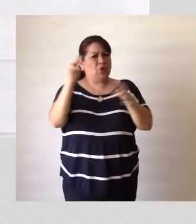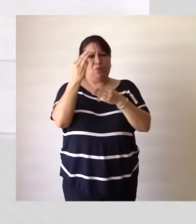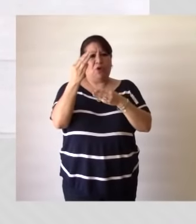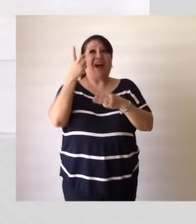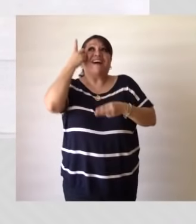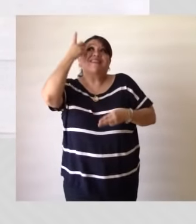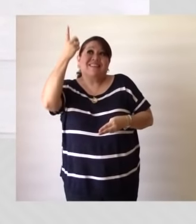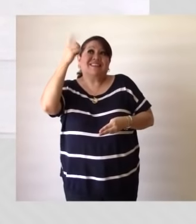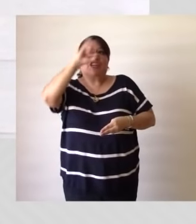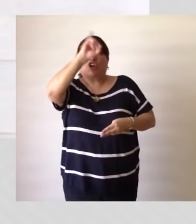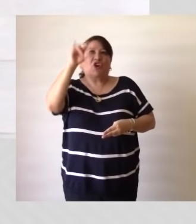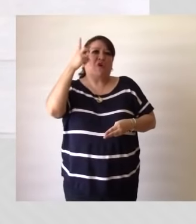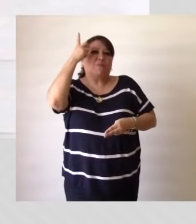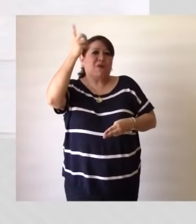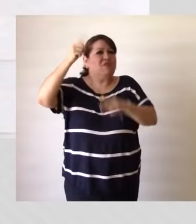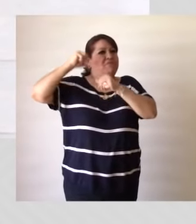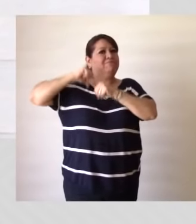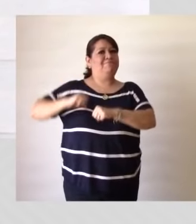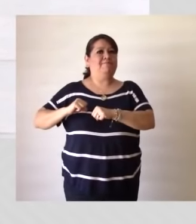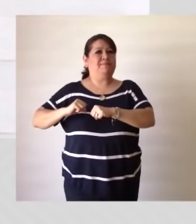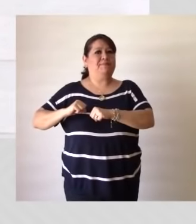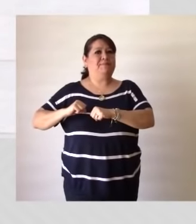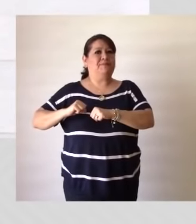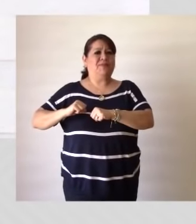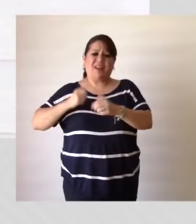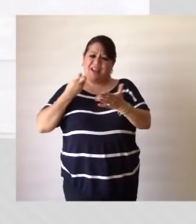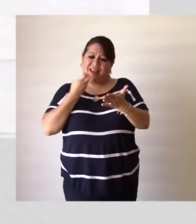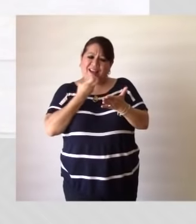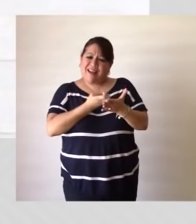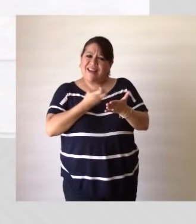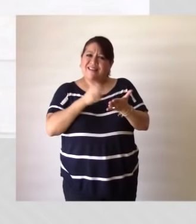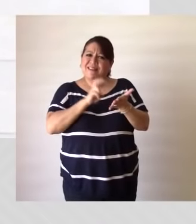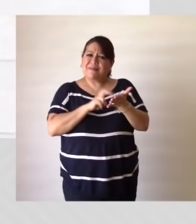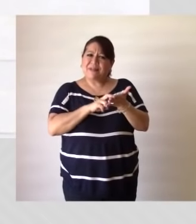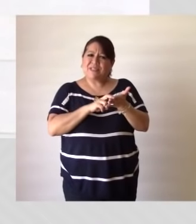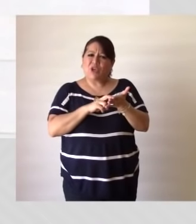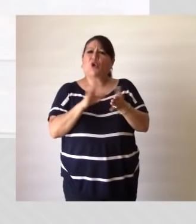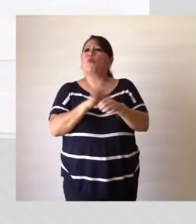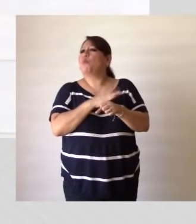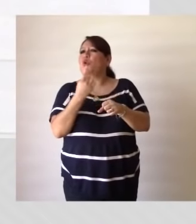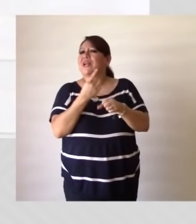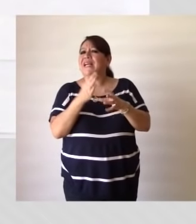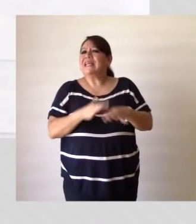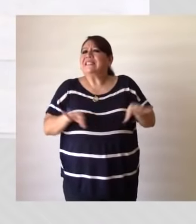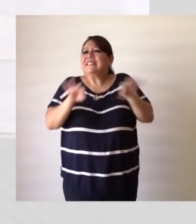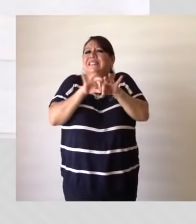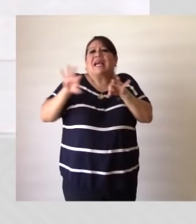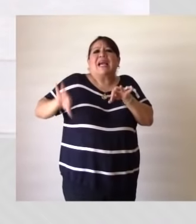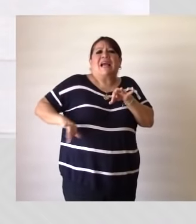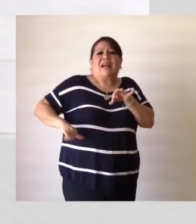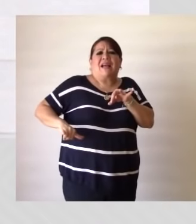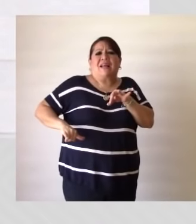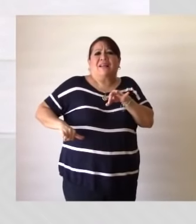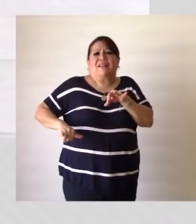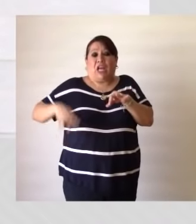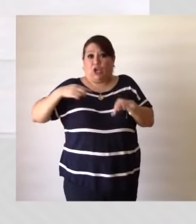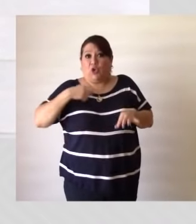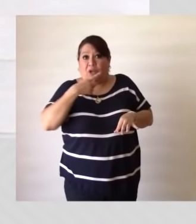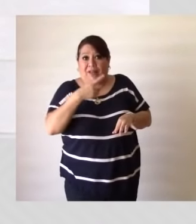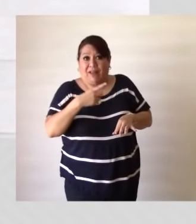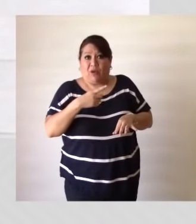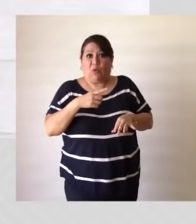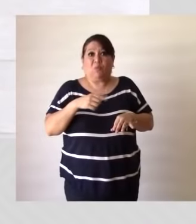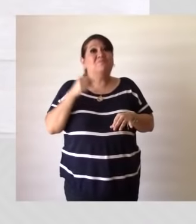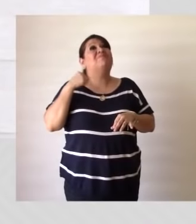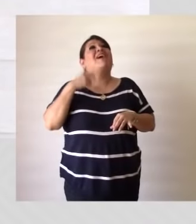este versículo 11 y porque yo este versículo 11 le llamo la solución porque dios en pocas palabras lo que le estaba diciendo